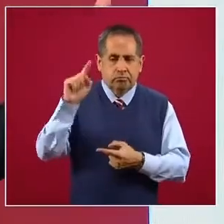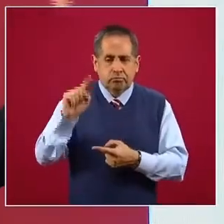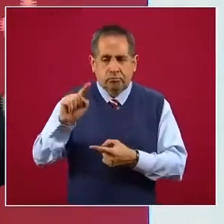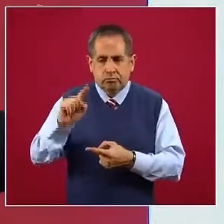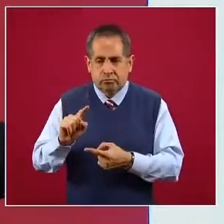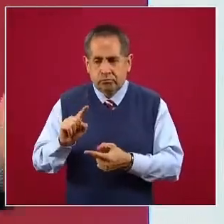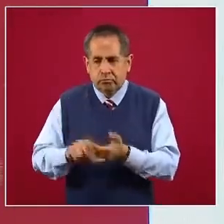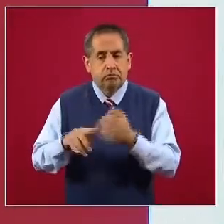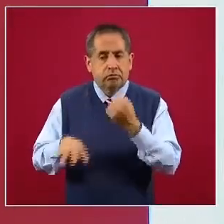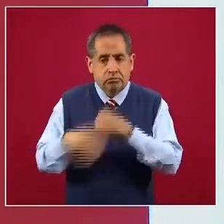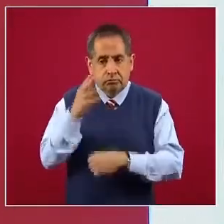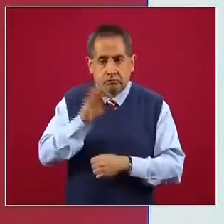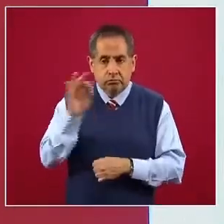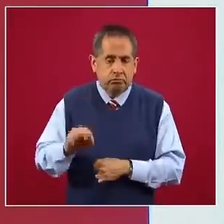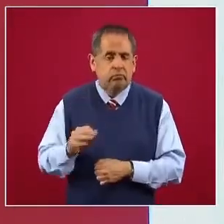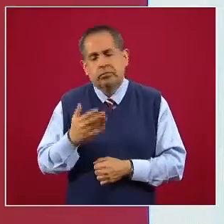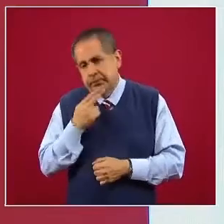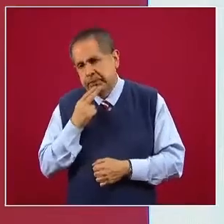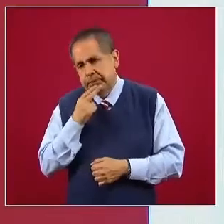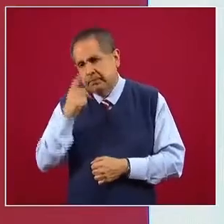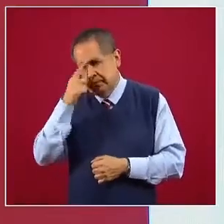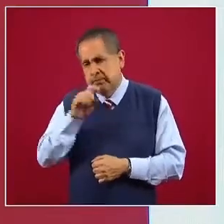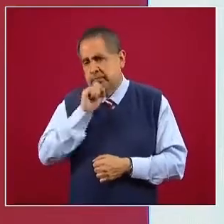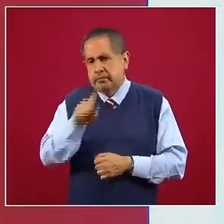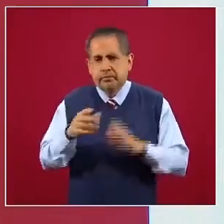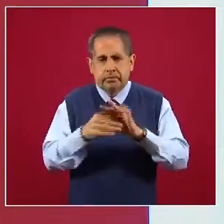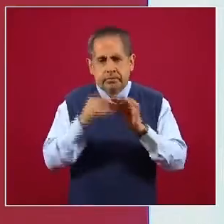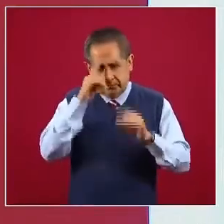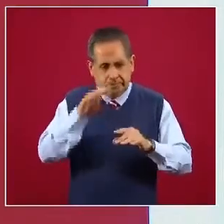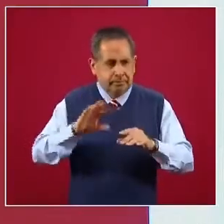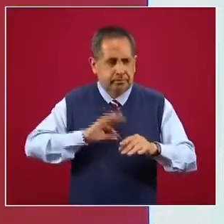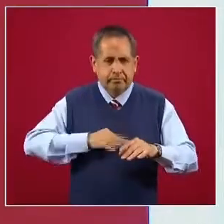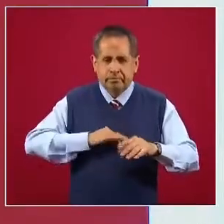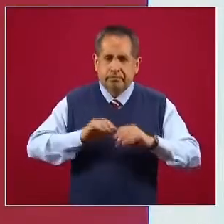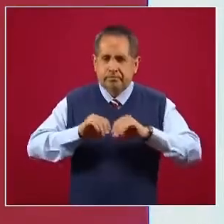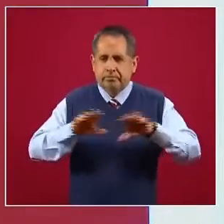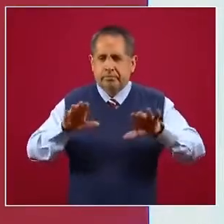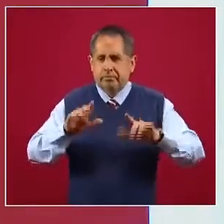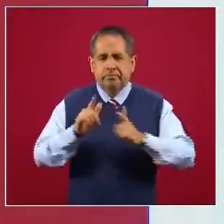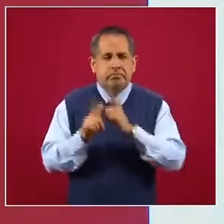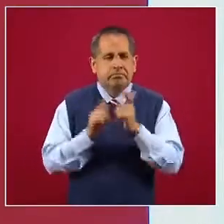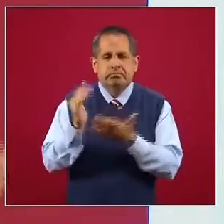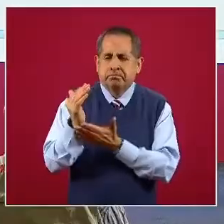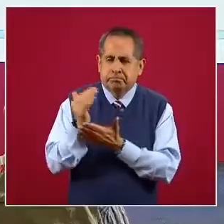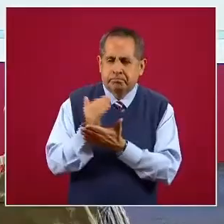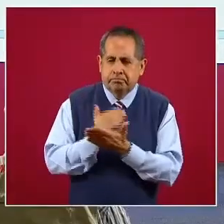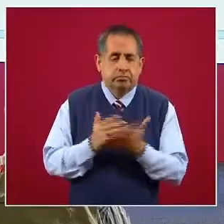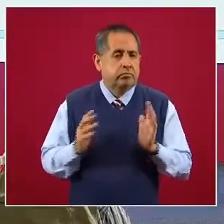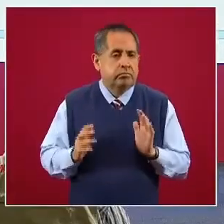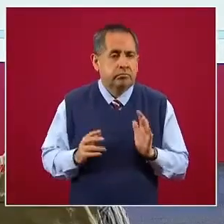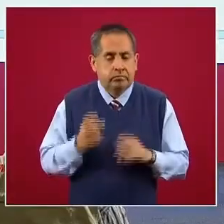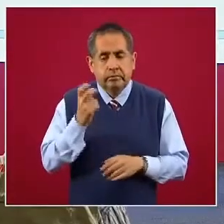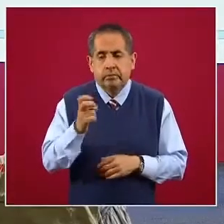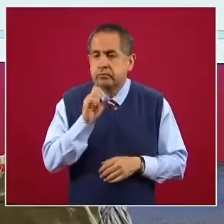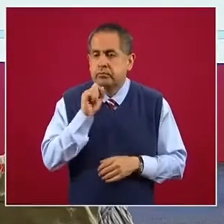este indicador también vemos cómo contribuye al hecho de que la epidemia se sigue desacelerando.